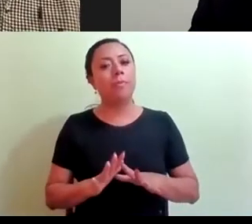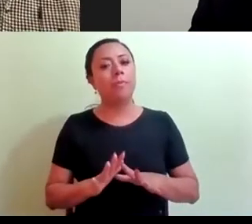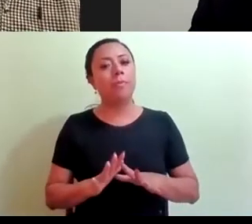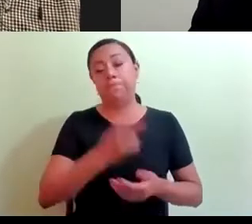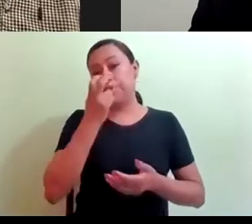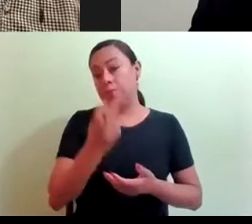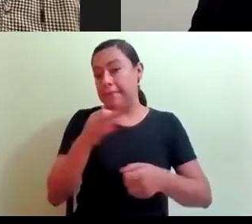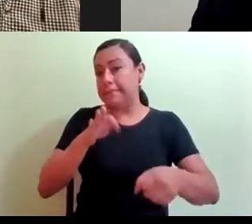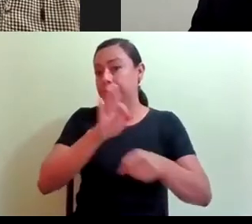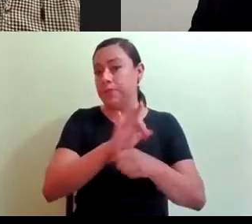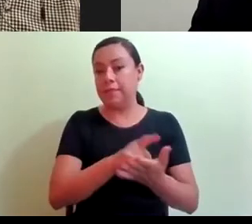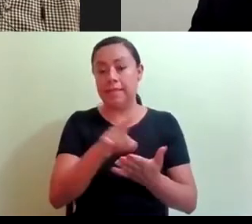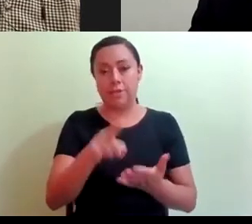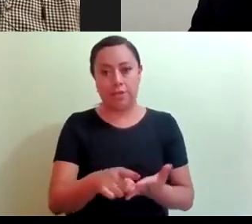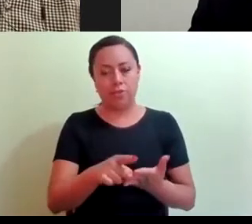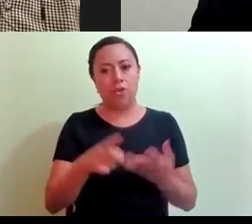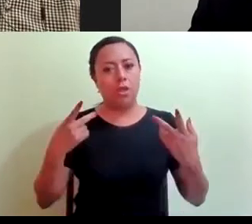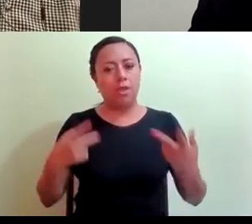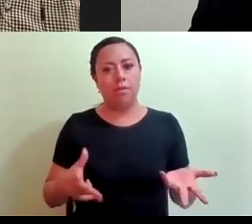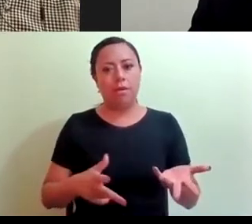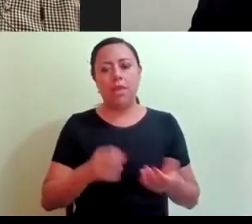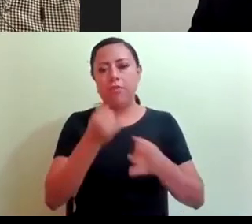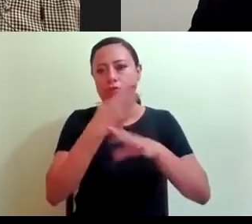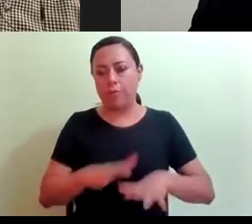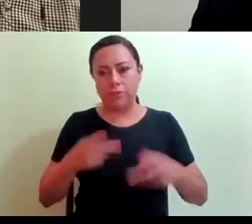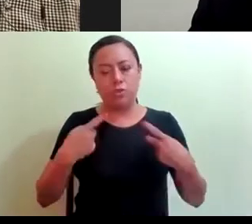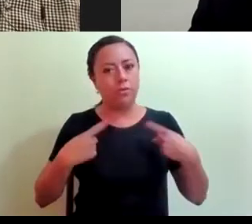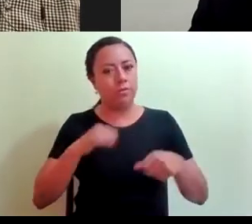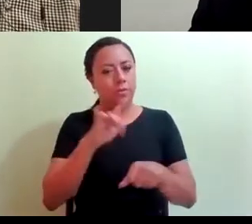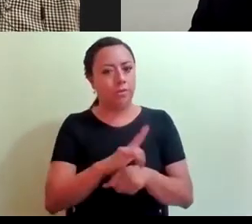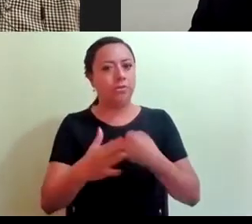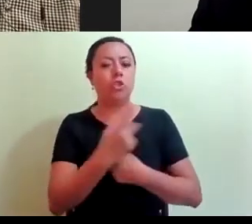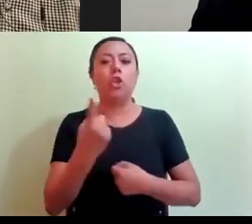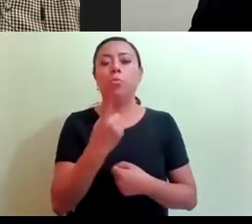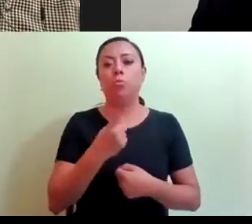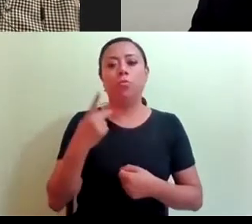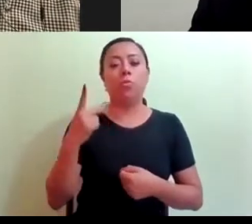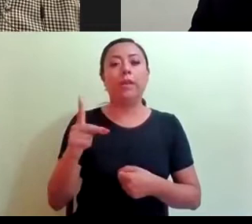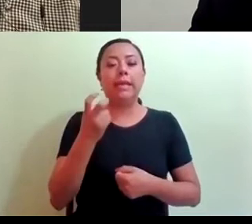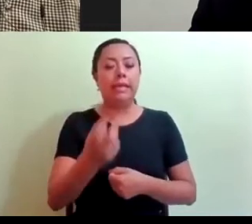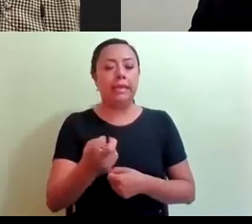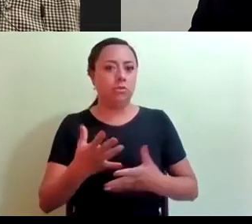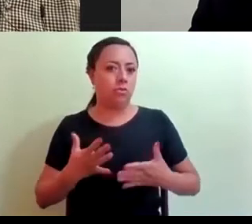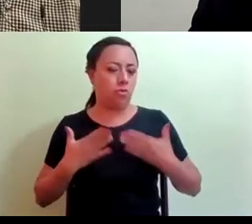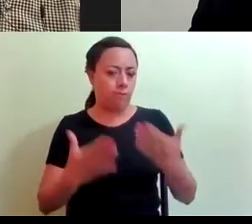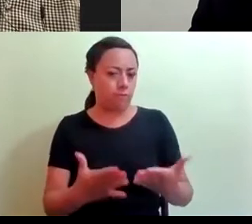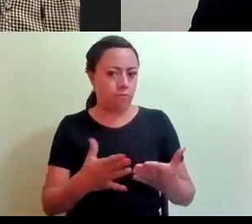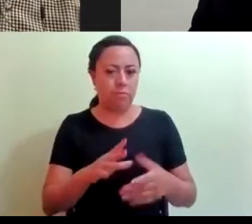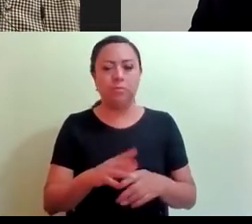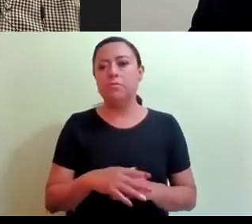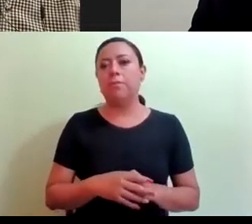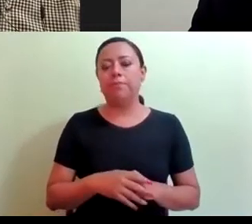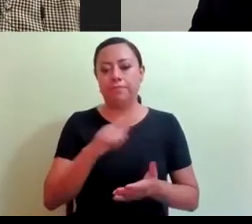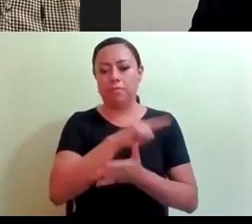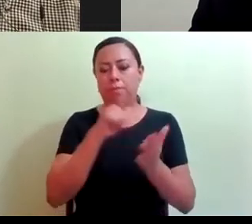por el derecho de protección de datos personales al actualizarse los supuestos de confidencialidad establecidos en la ley.